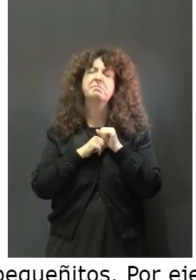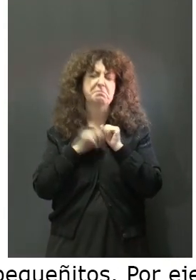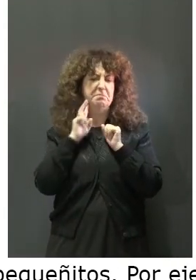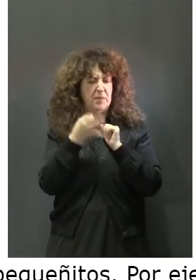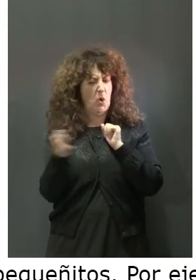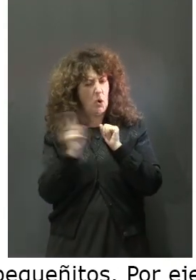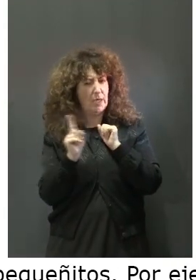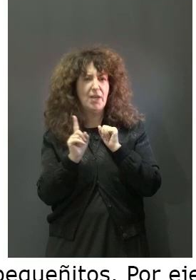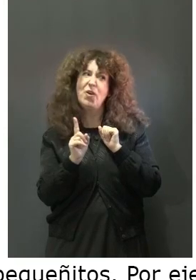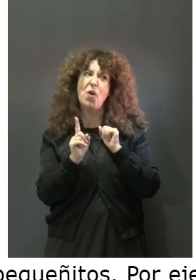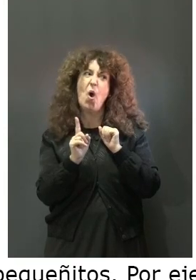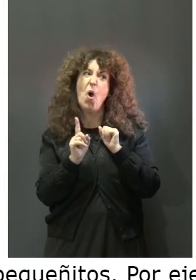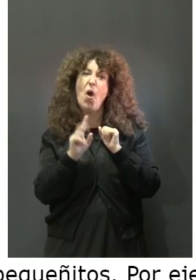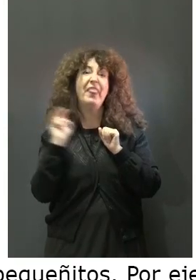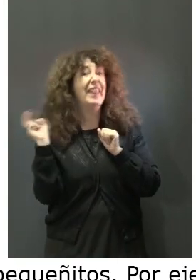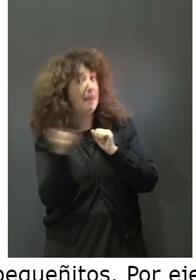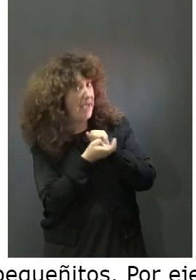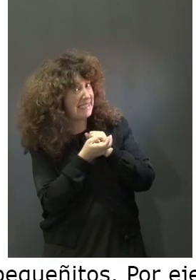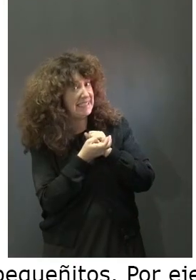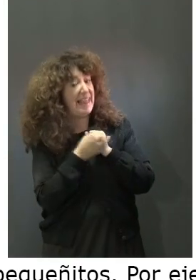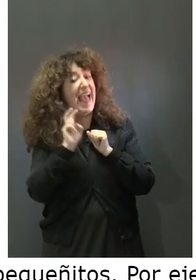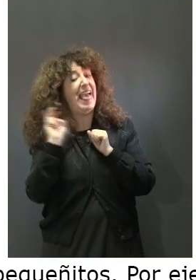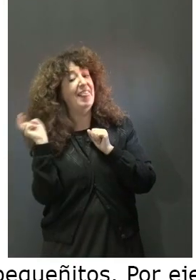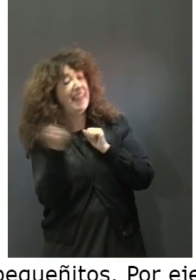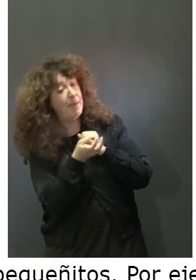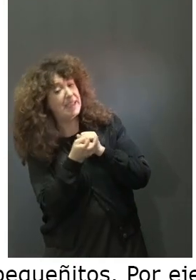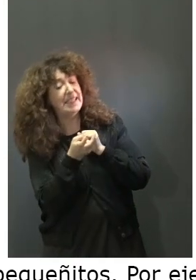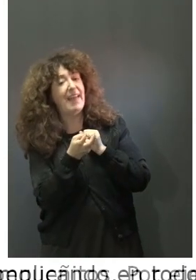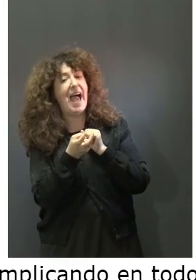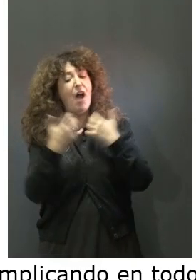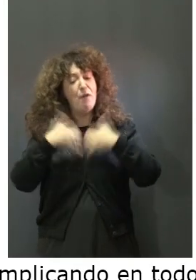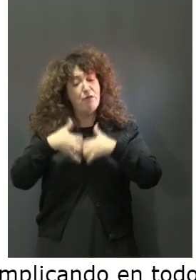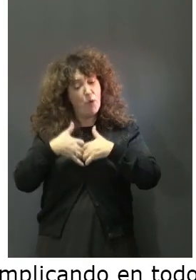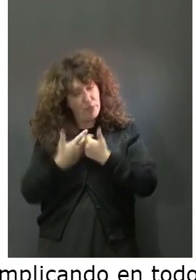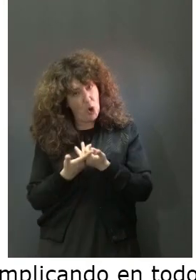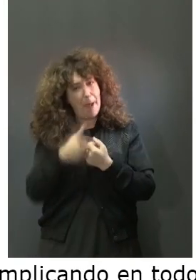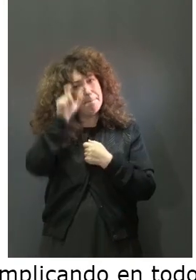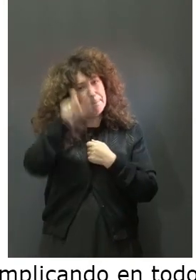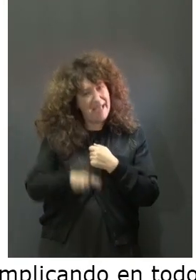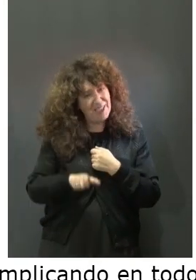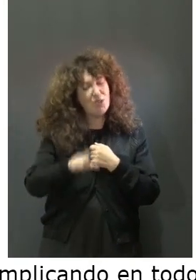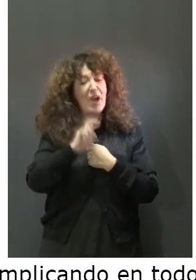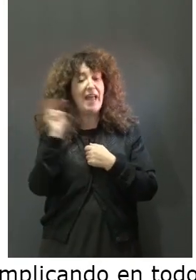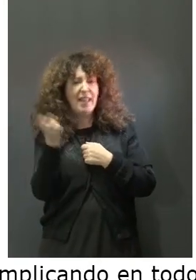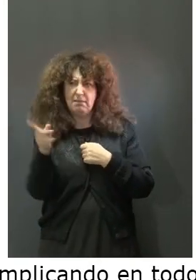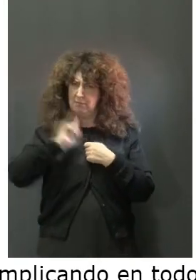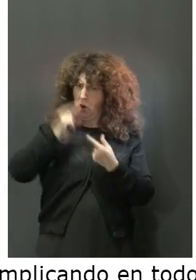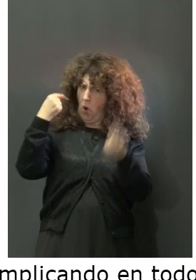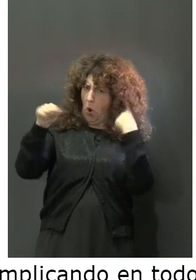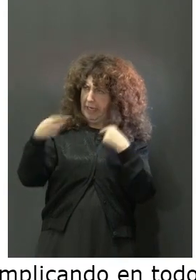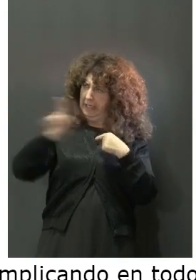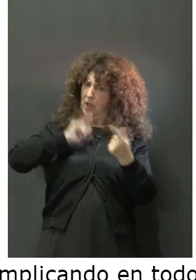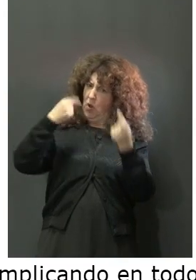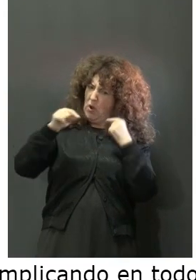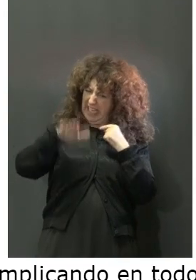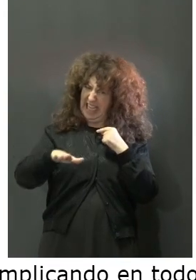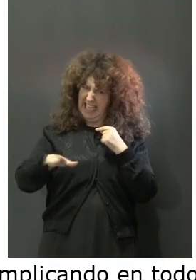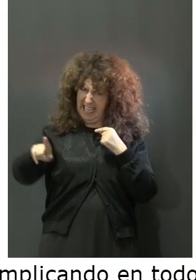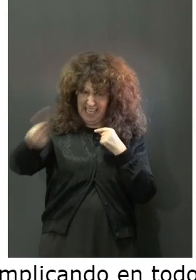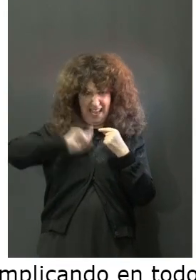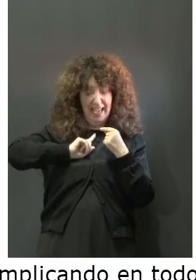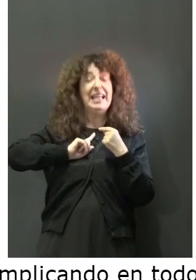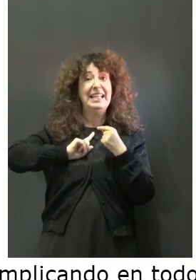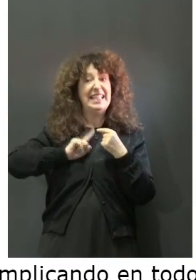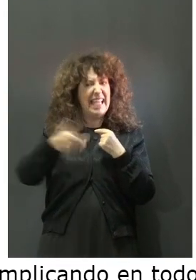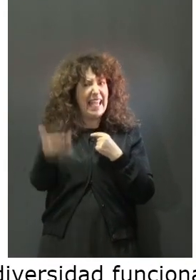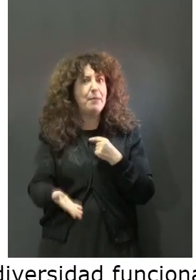correcto, dice, ¿no? Es diversidad funcional. Así que, personas con diversidad funcional, los corrige, ¿sabes? Entonces, eso es importante porque al final los